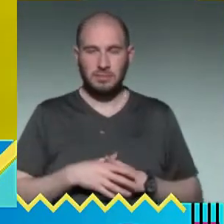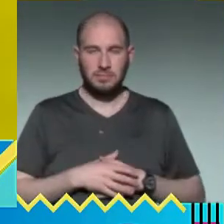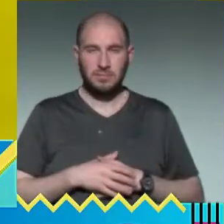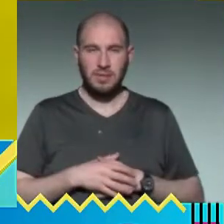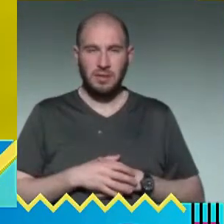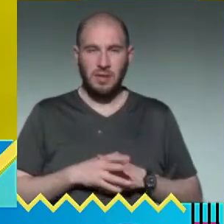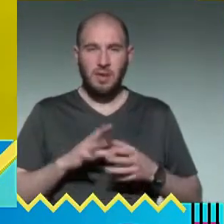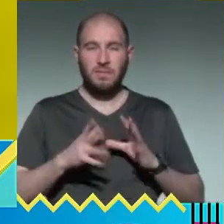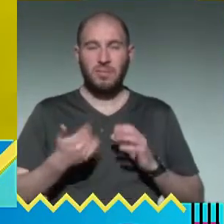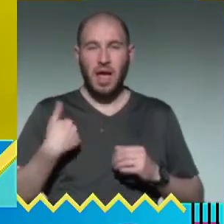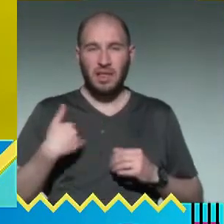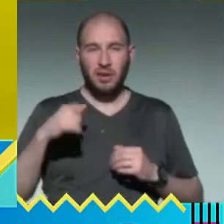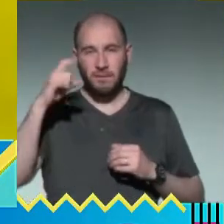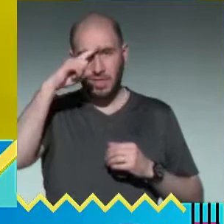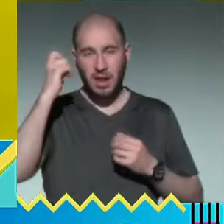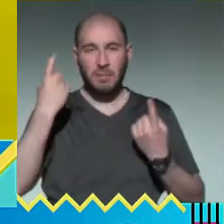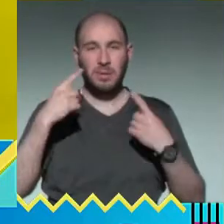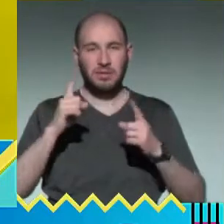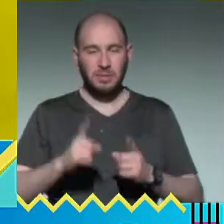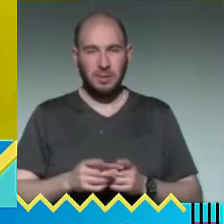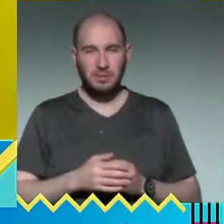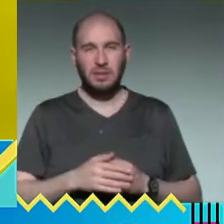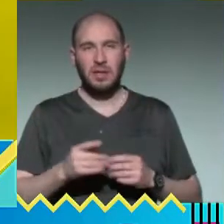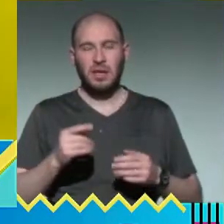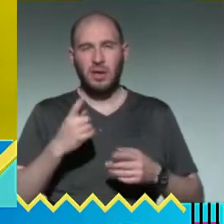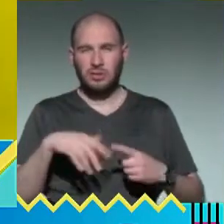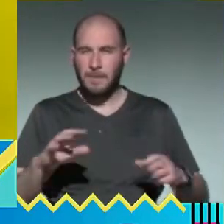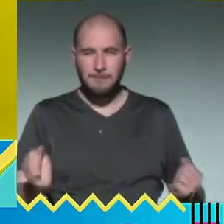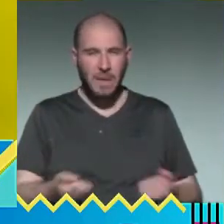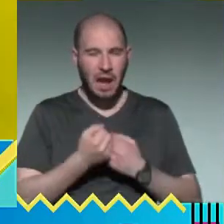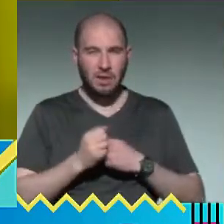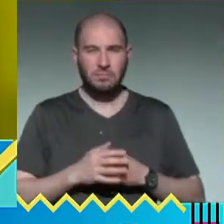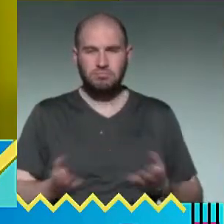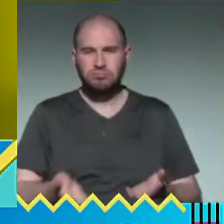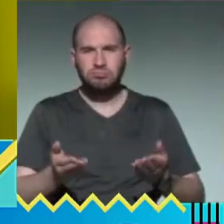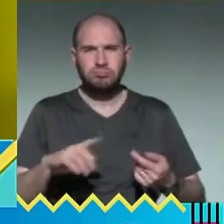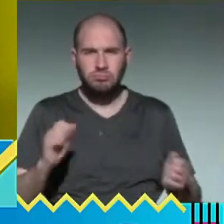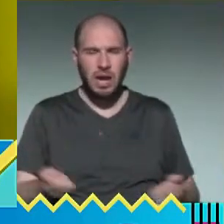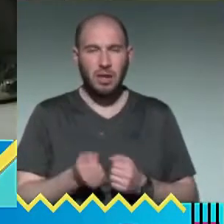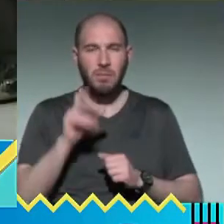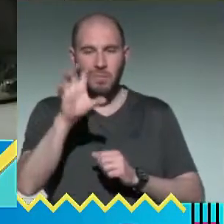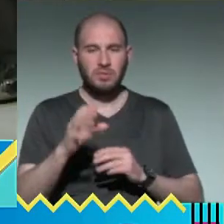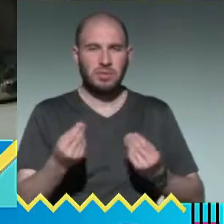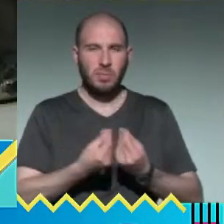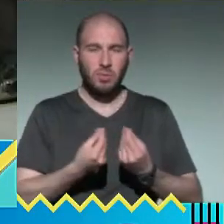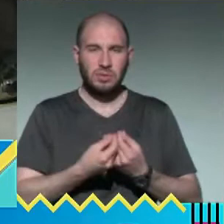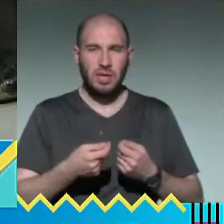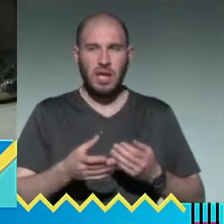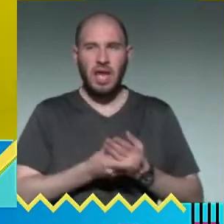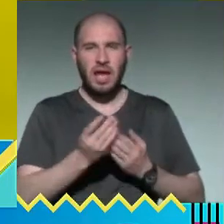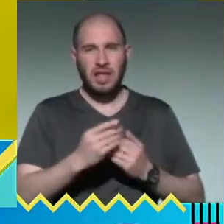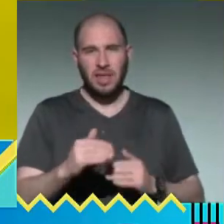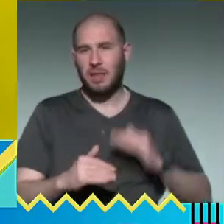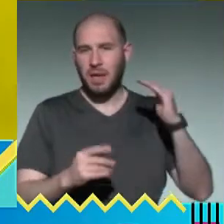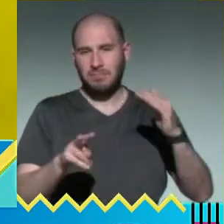el sistema argentino es federal, pero también tiene incentivos perversos, digamos, tiene incentivos a que muchas provincias gastan más de lo que